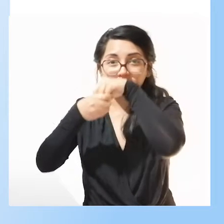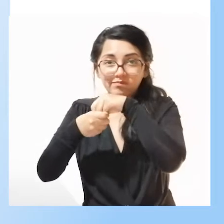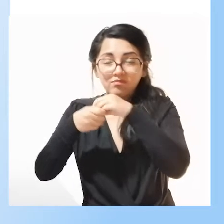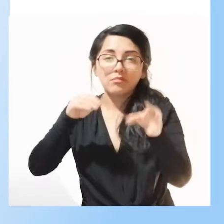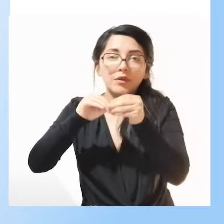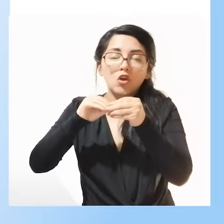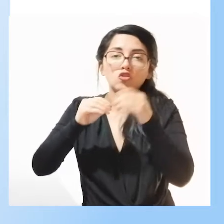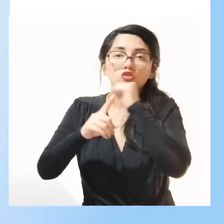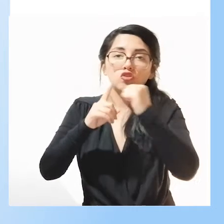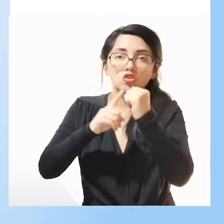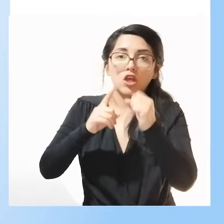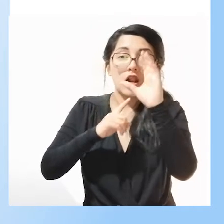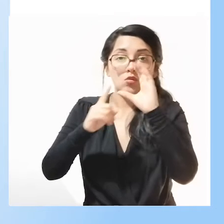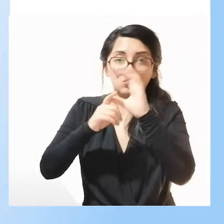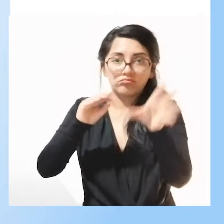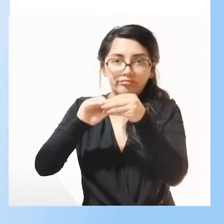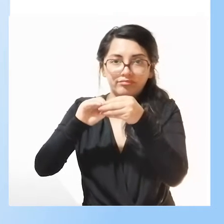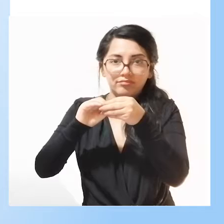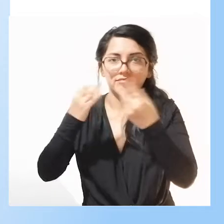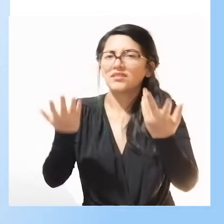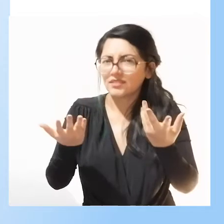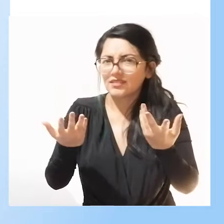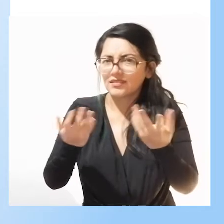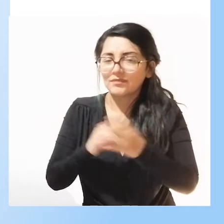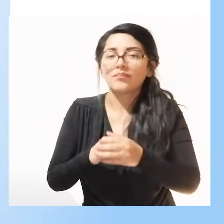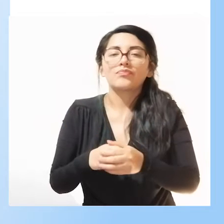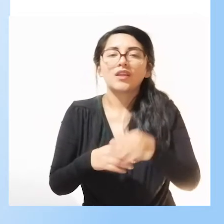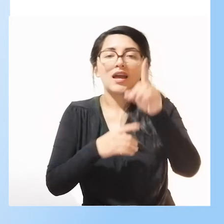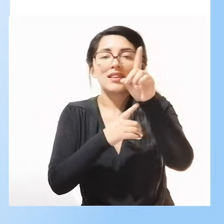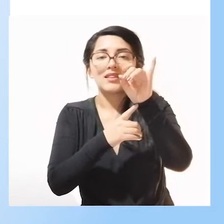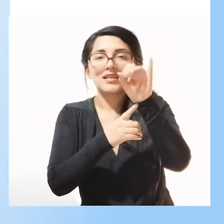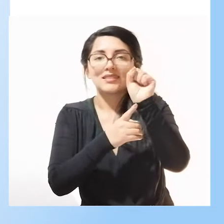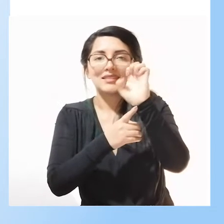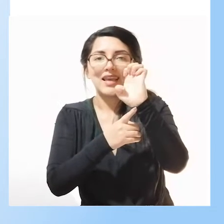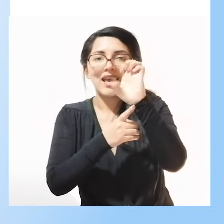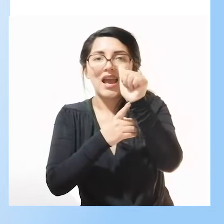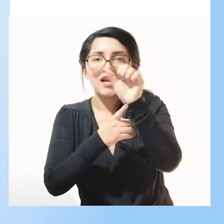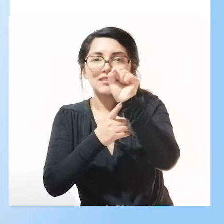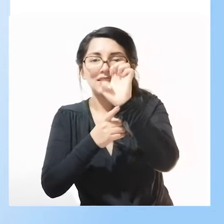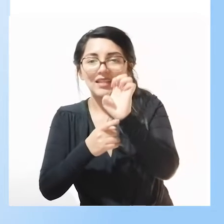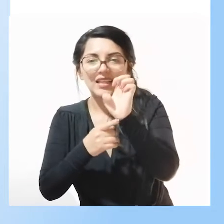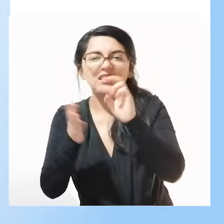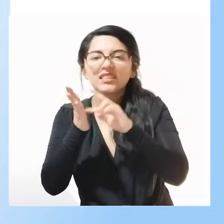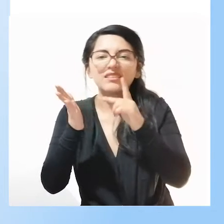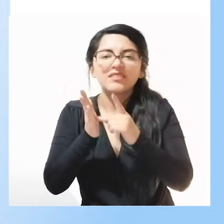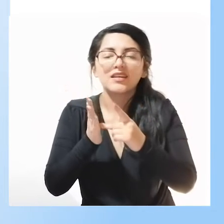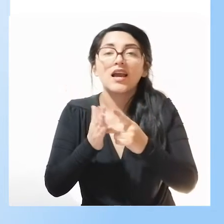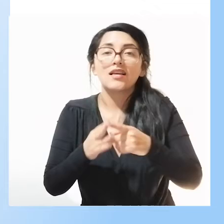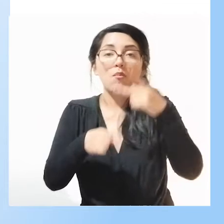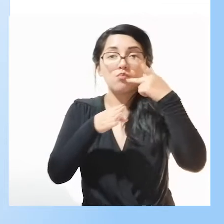social y lo cultural. De modo que disease es tal como percibe el profesional sanitario al